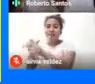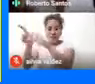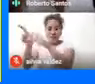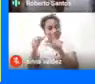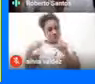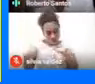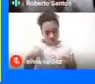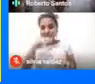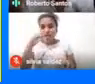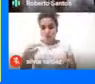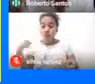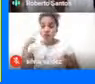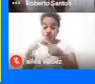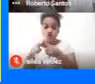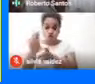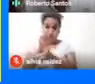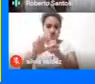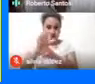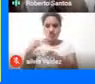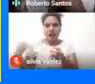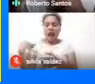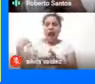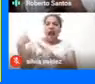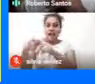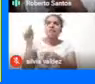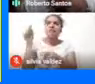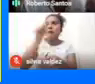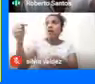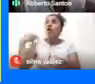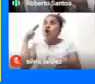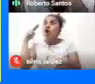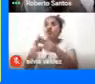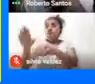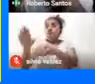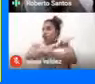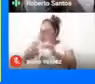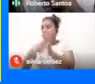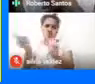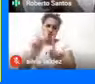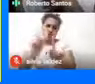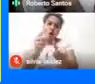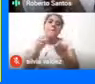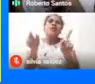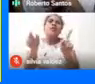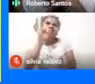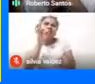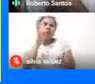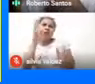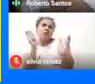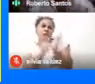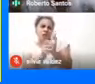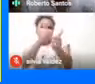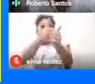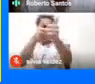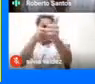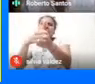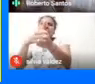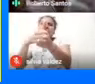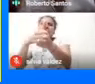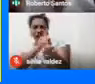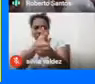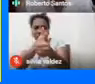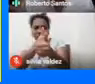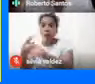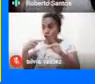realmente Conozco la ciudad De ese estado No puedo decir Que conozco La ciudad De ese estado Tres o cuatro veces En cada una de ellas Pero no puedo decir Que las